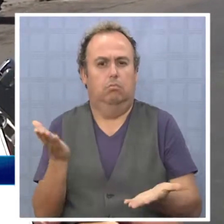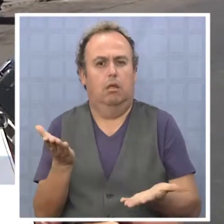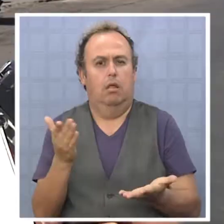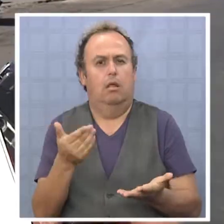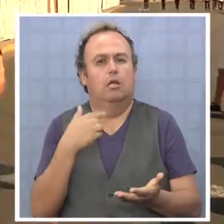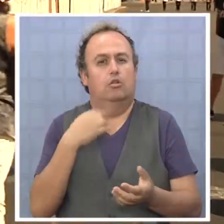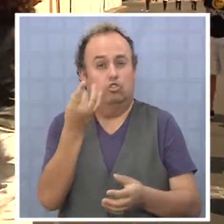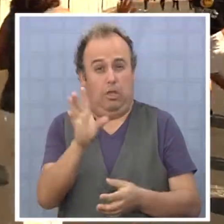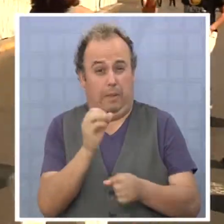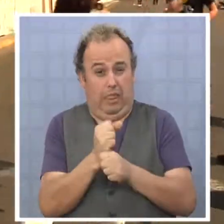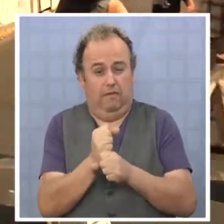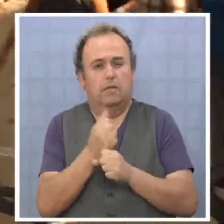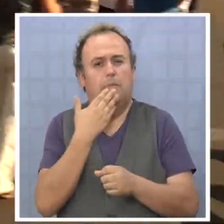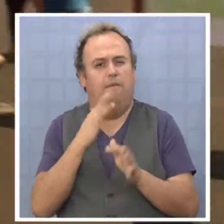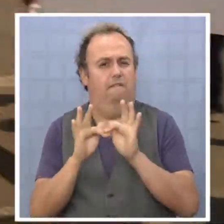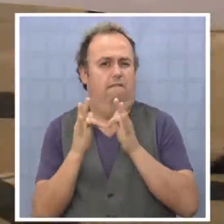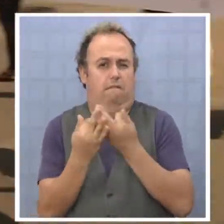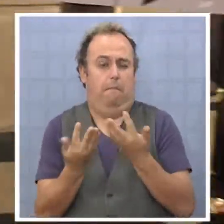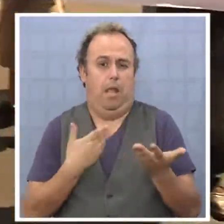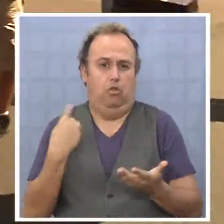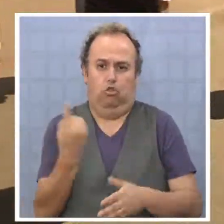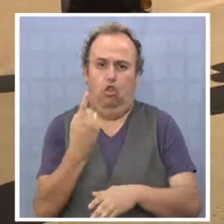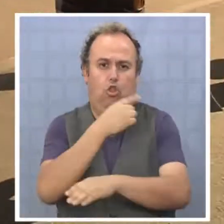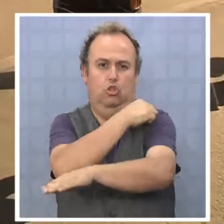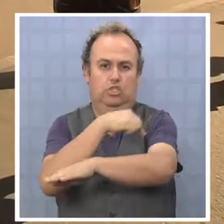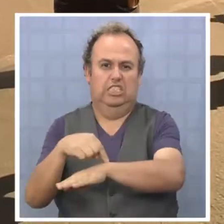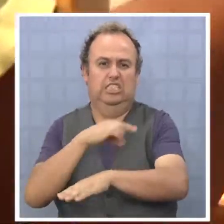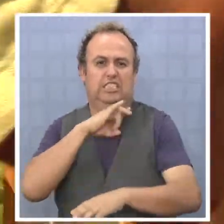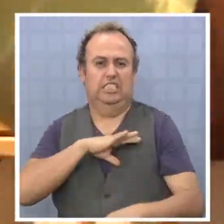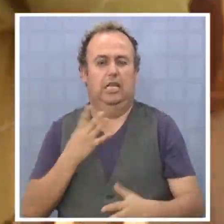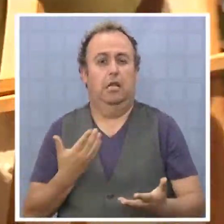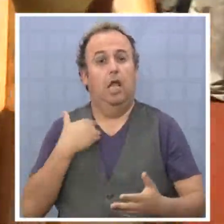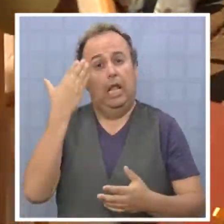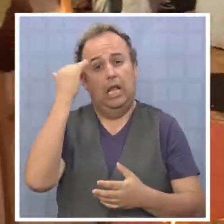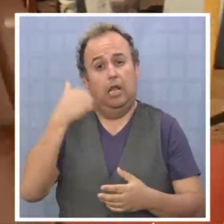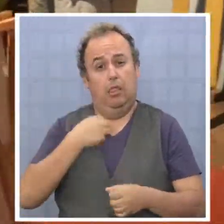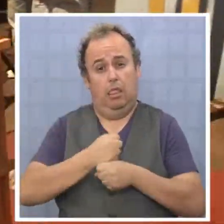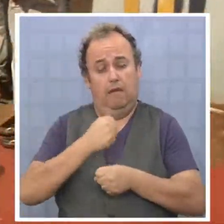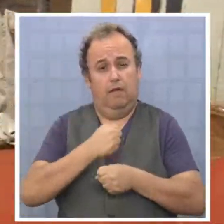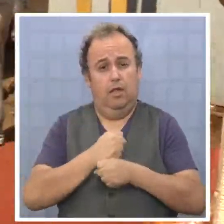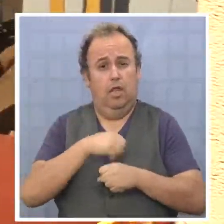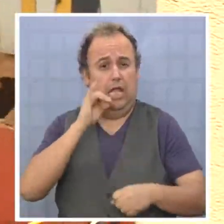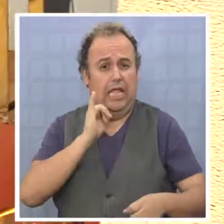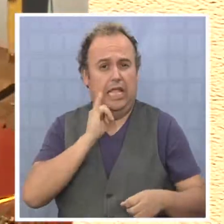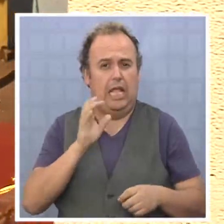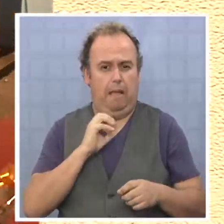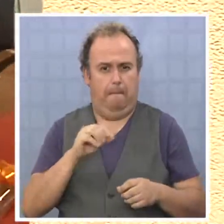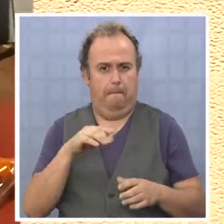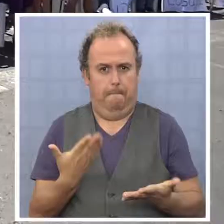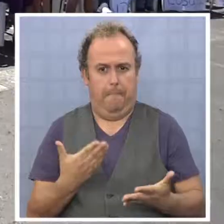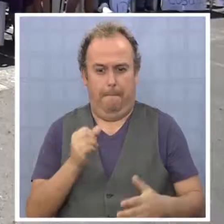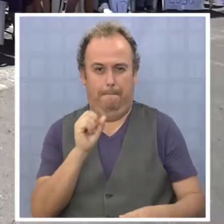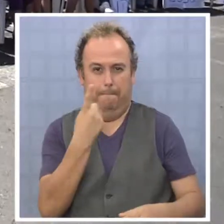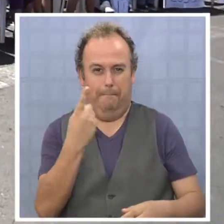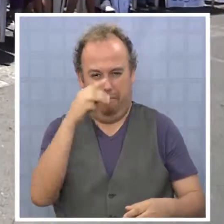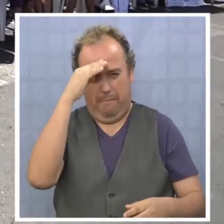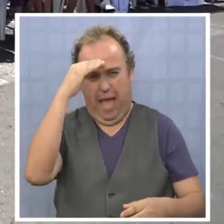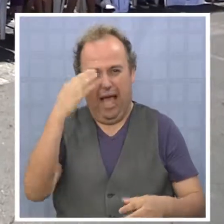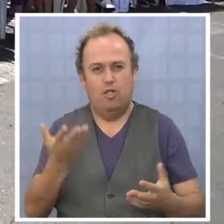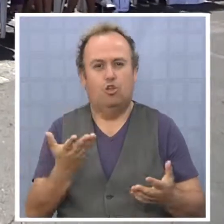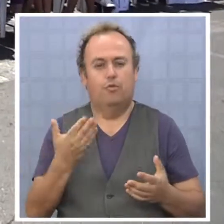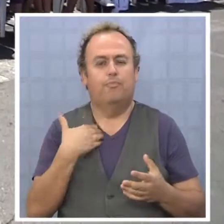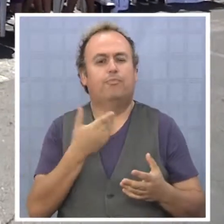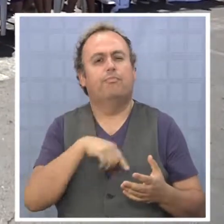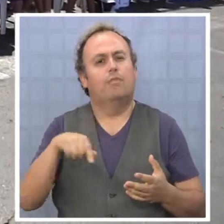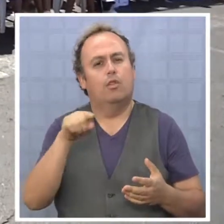trabajadores, sino que para las familias de todo nuestro país. Creemos que hoy día los trabajadores de Iquique especialmente tenemos que enfrentar este primero de mayo en